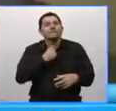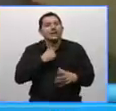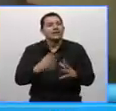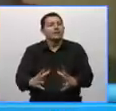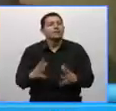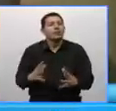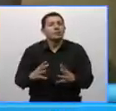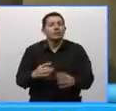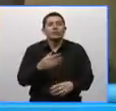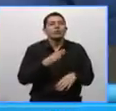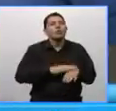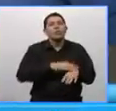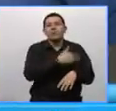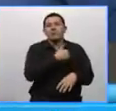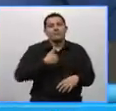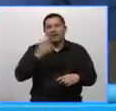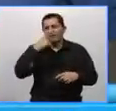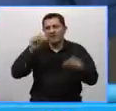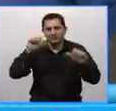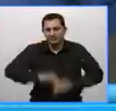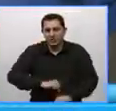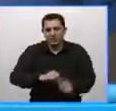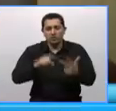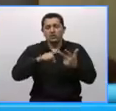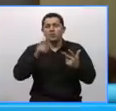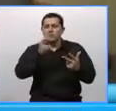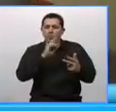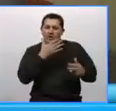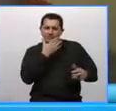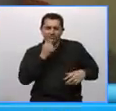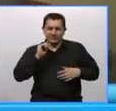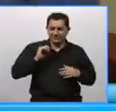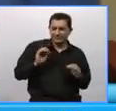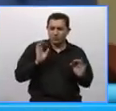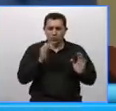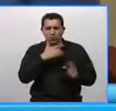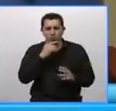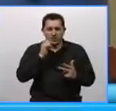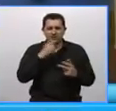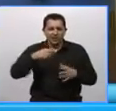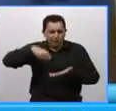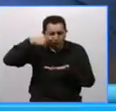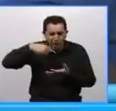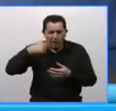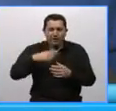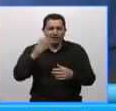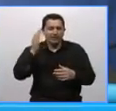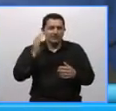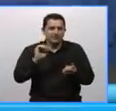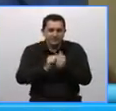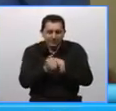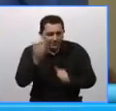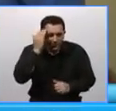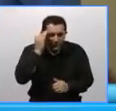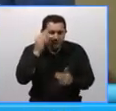pero por culpa de su madre no pudo. Y por último hago una mujer muy sexy, ya de vuelta, cocainómana, ninfómana, así un poco destrozada,